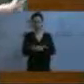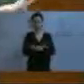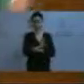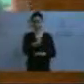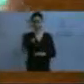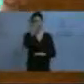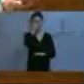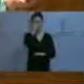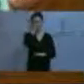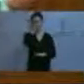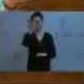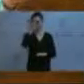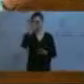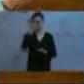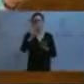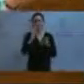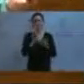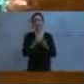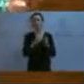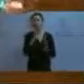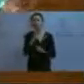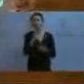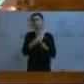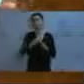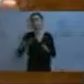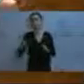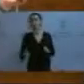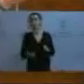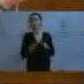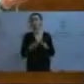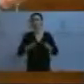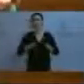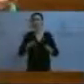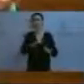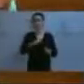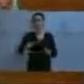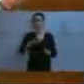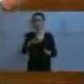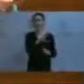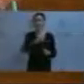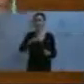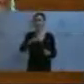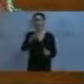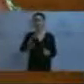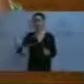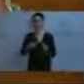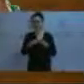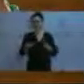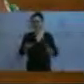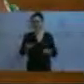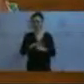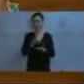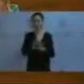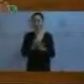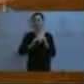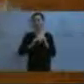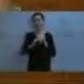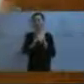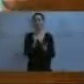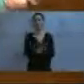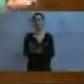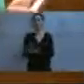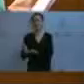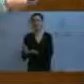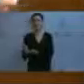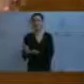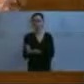central se complementan otras políticas. En el ticket autónomo, 50 euros de ticket de tarifa plana. Bueno, pues